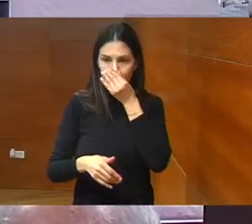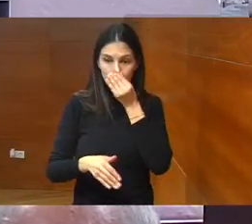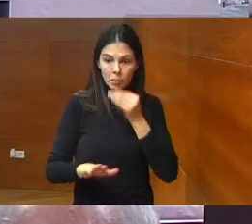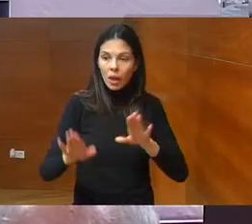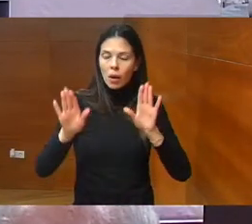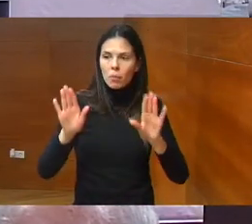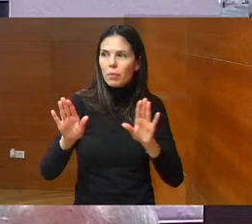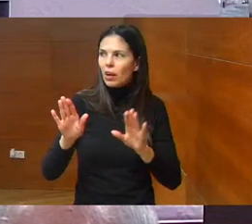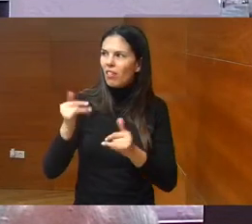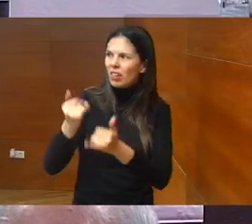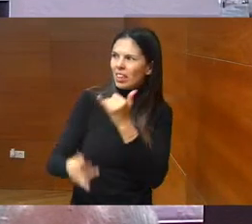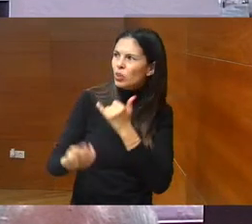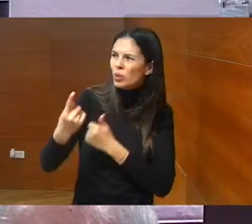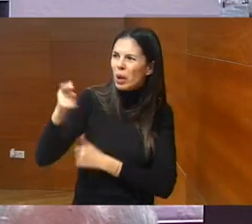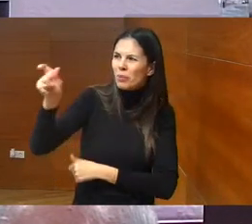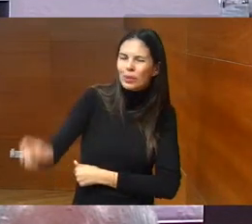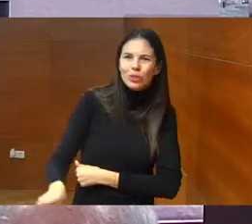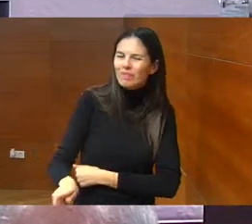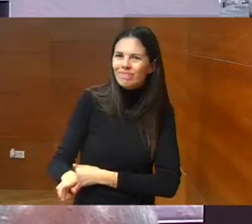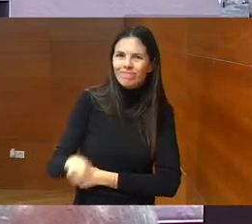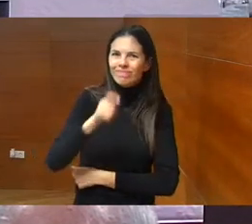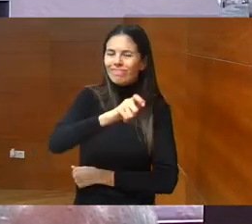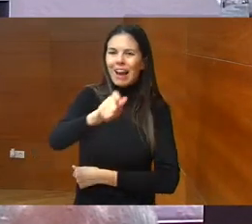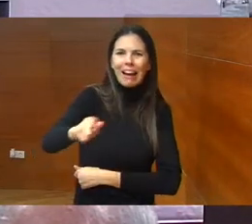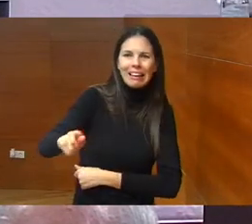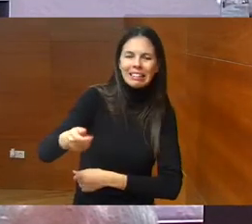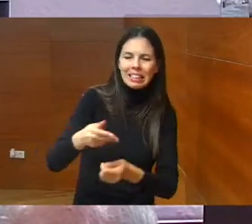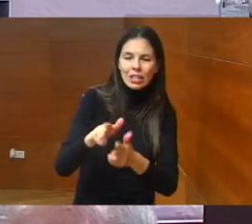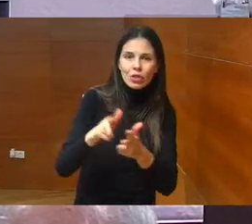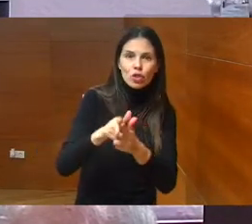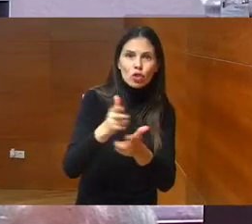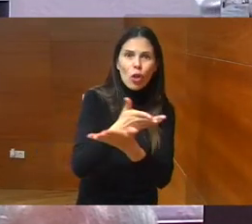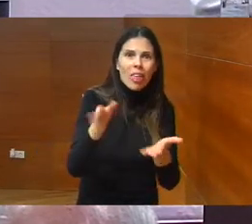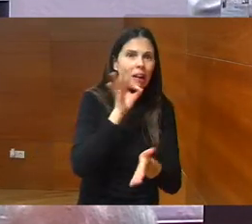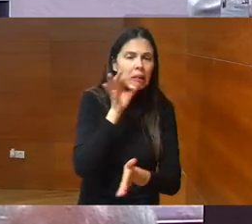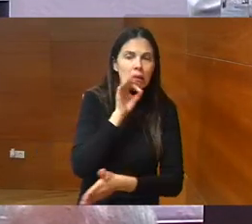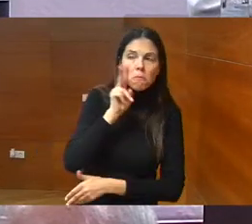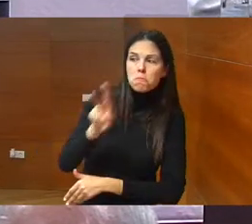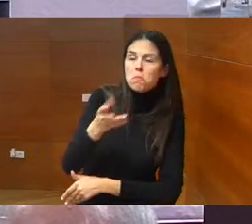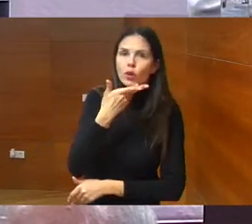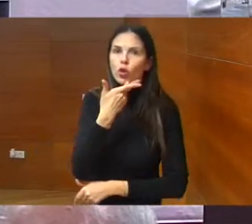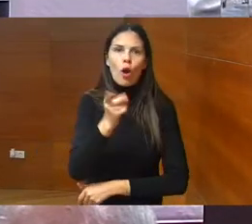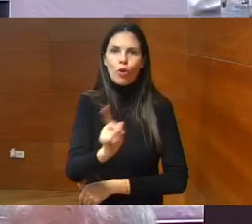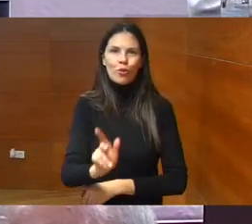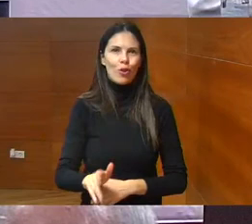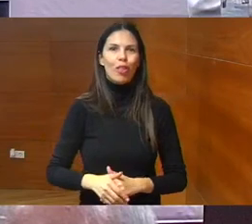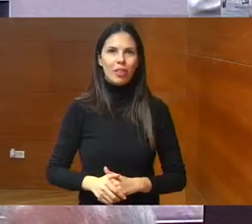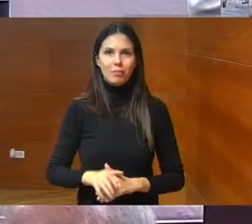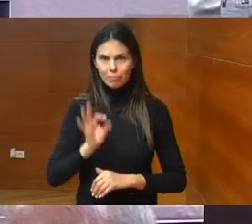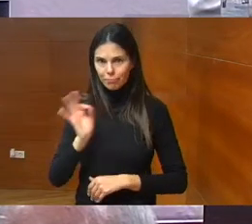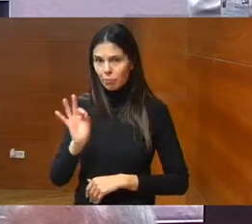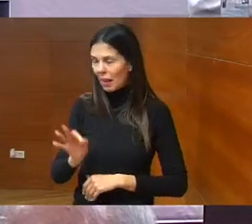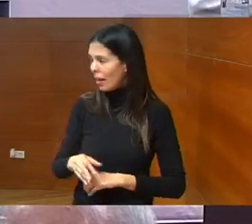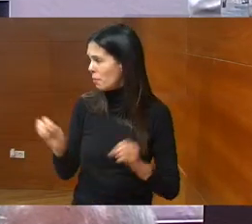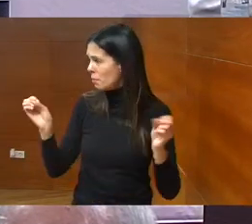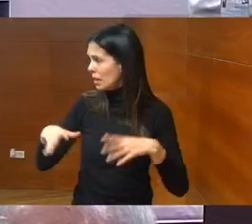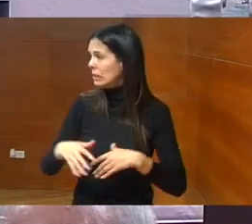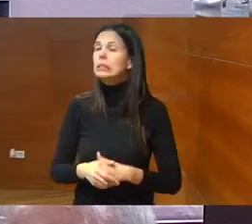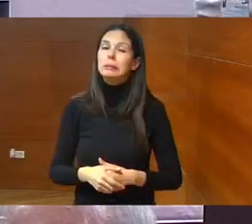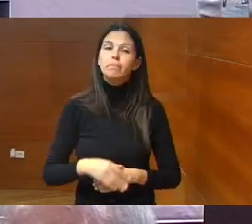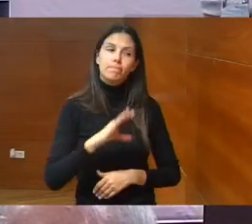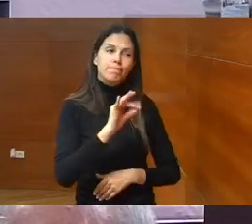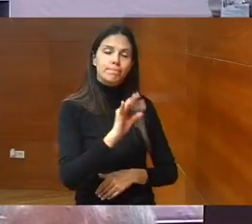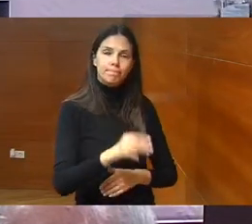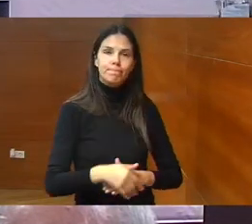continúa a ser bastante desconocida Para mayor parte de la sociedad de galega es así verdad de Milán